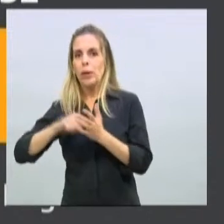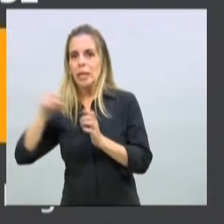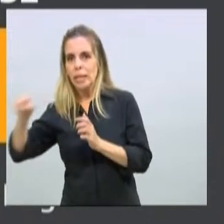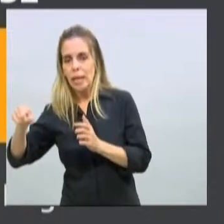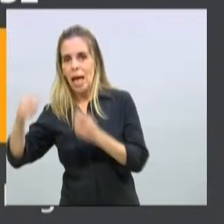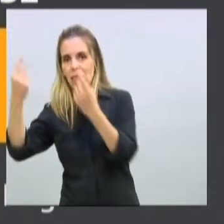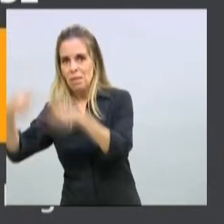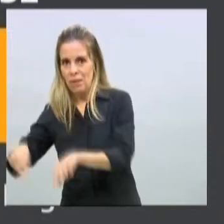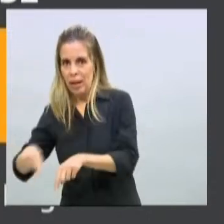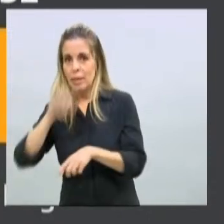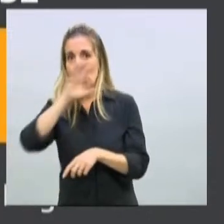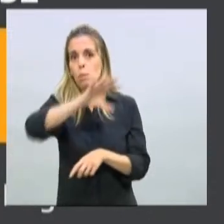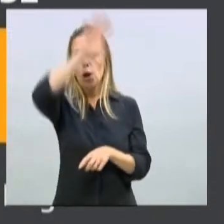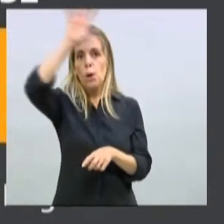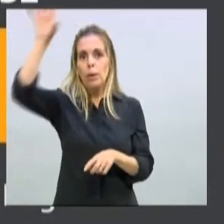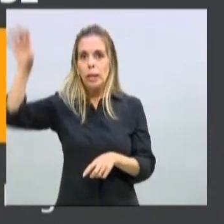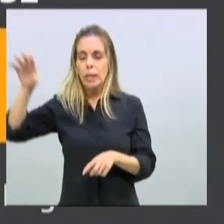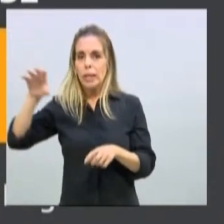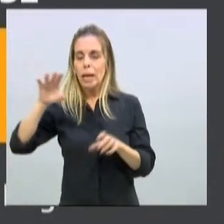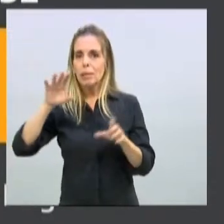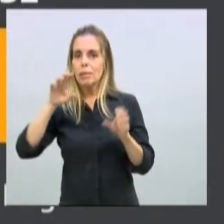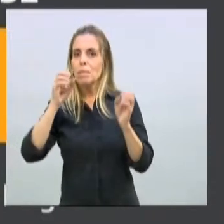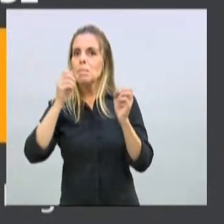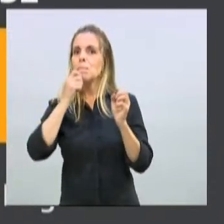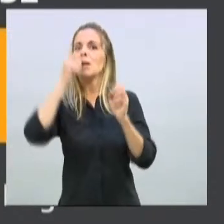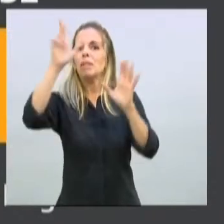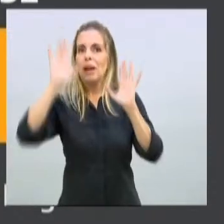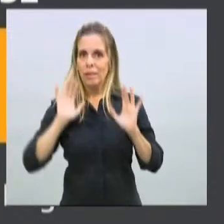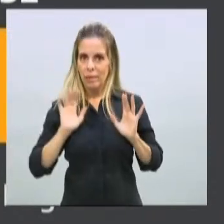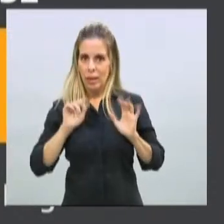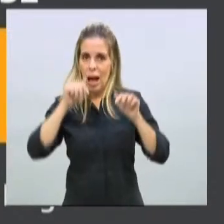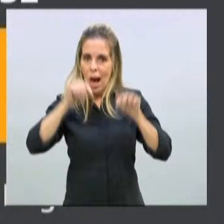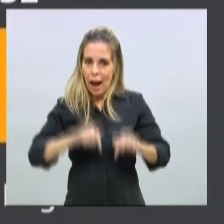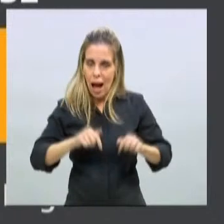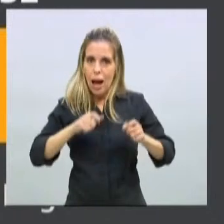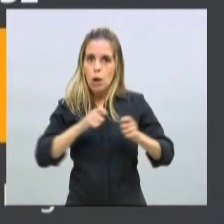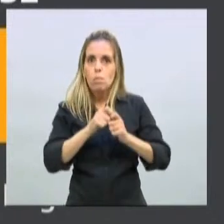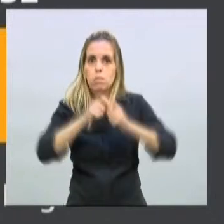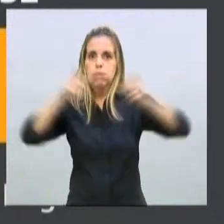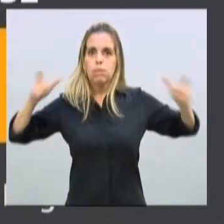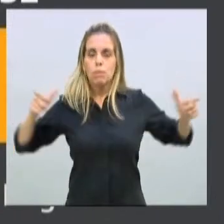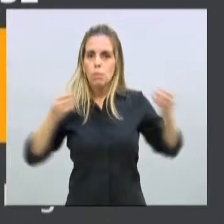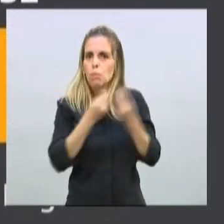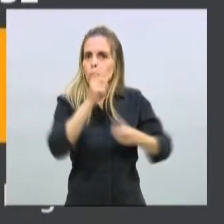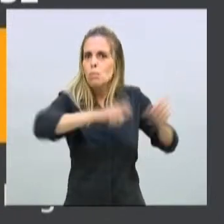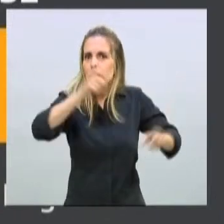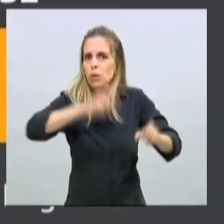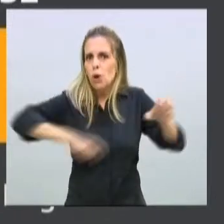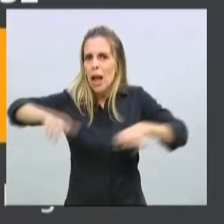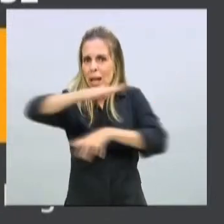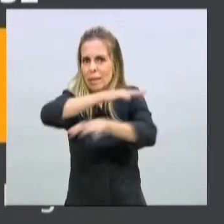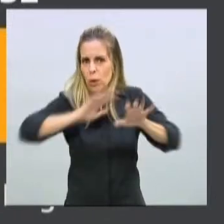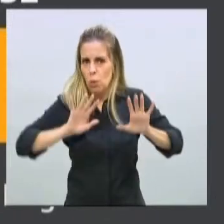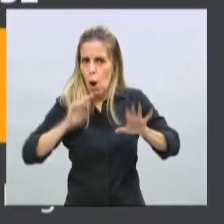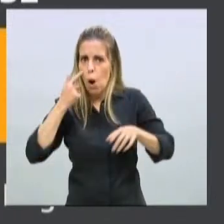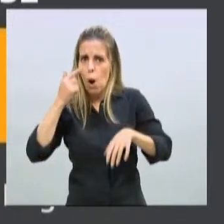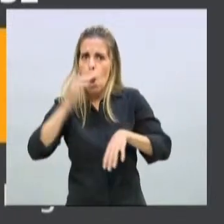explicación esto. No es ni descuido ni falta de trabajo de los que gobiernan ni de los intendentes, porque me consta